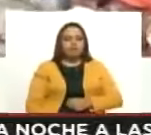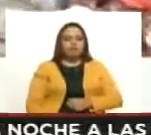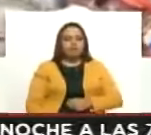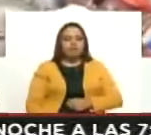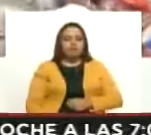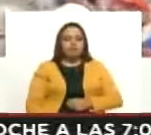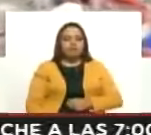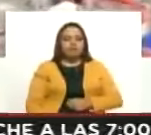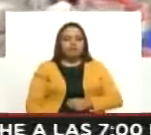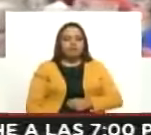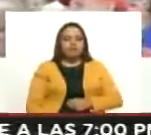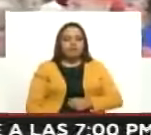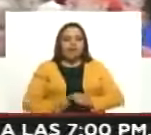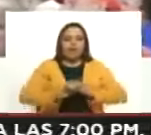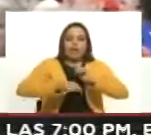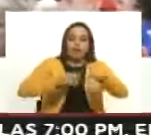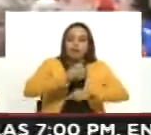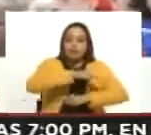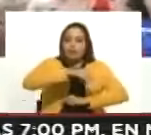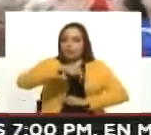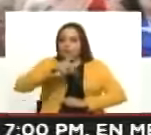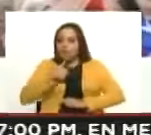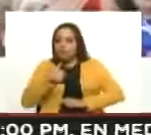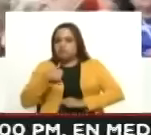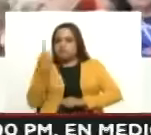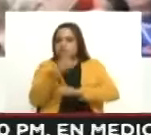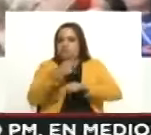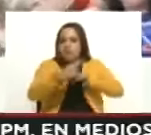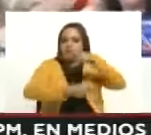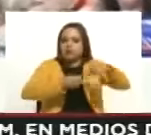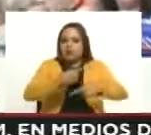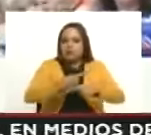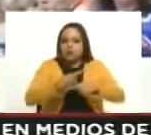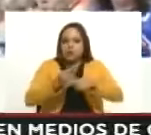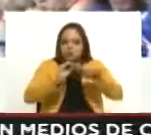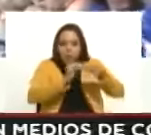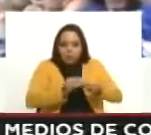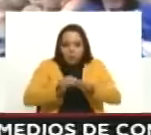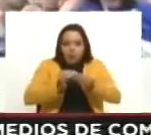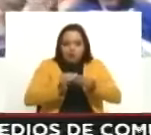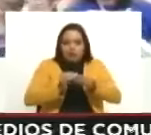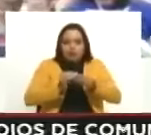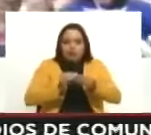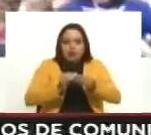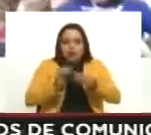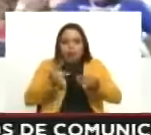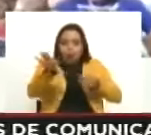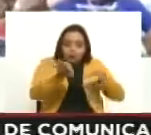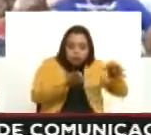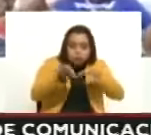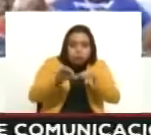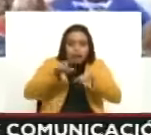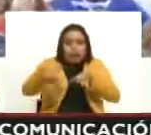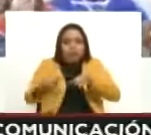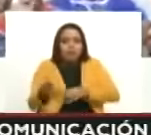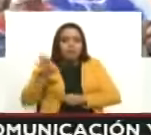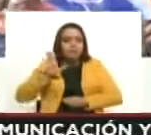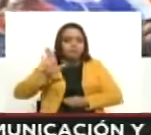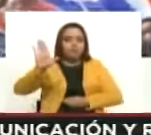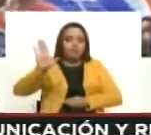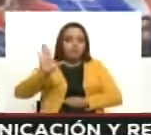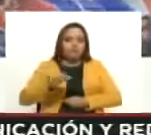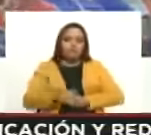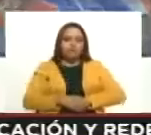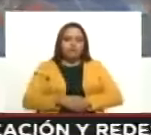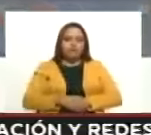conformación. Luego nosotros deberíamos ir al proceso de instalación y juramentación. Por ejemplo,